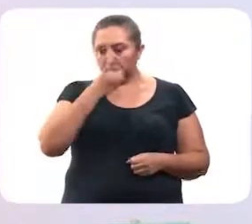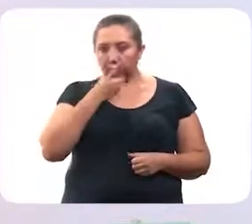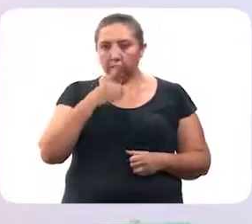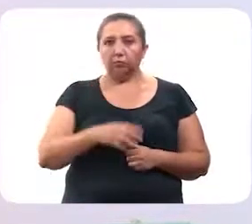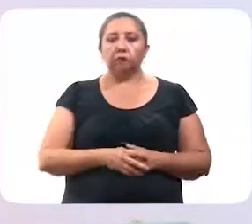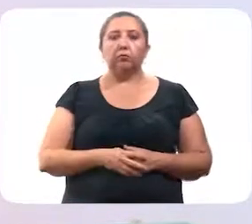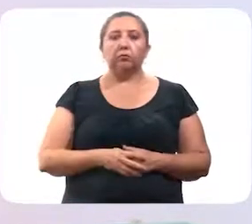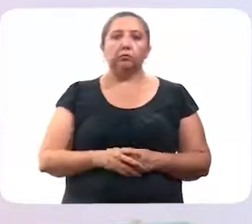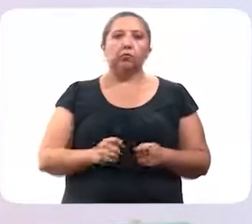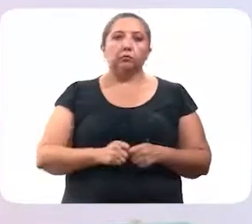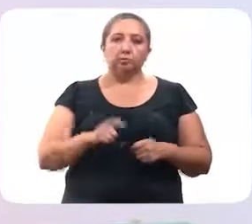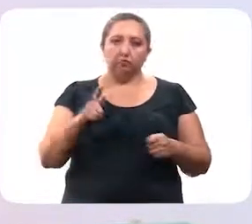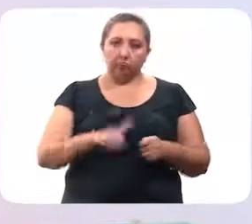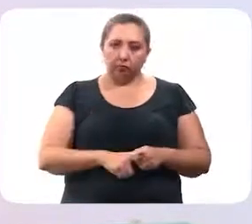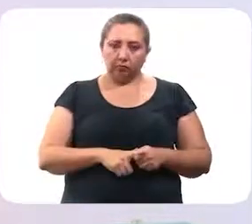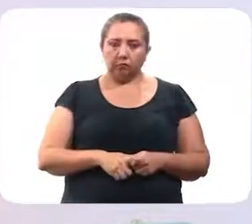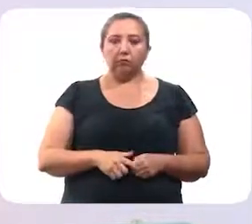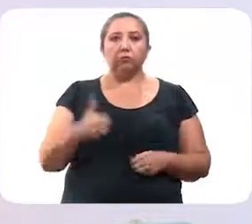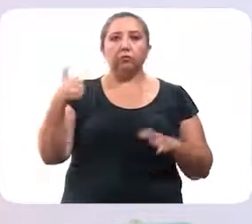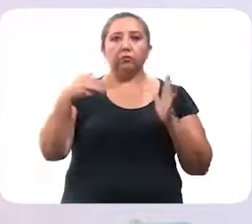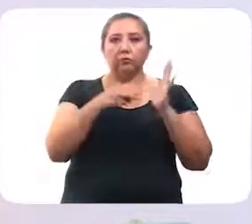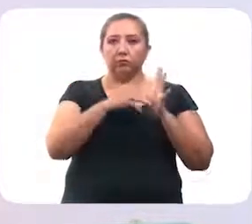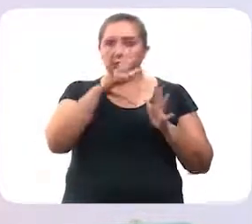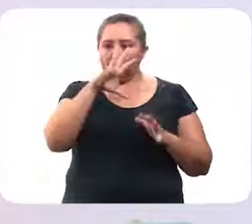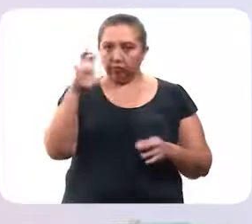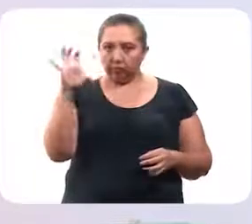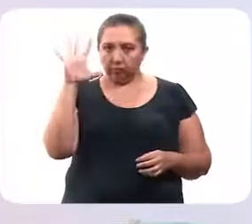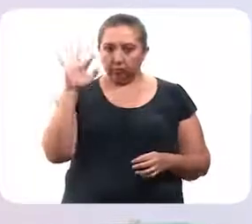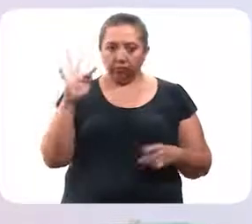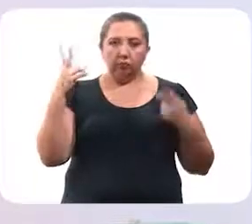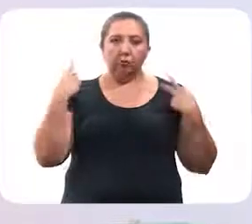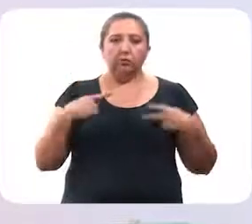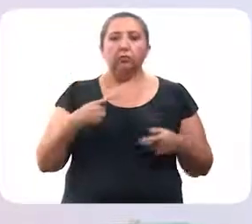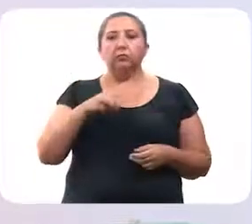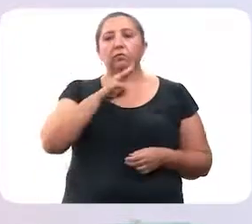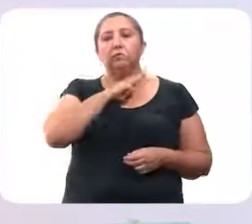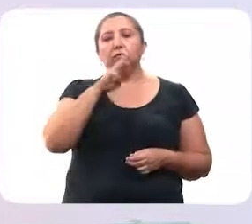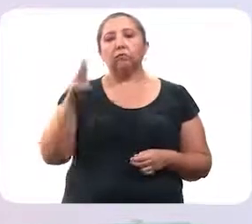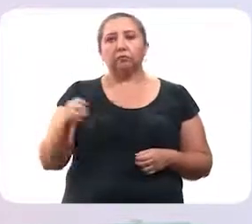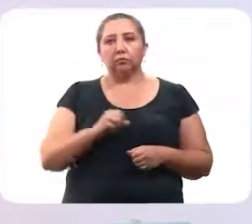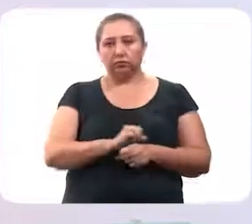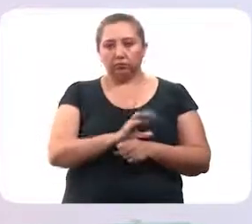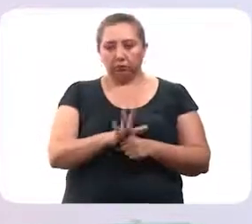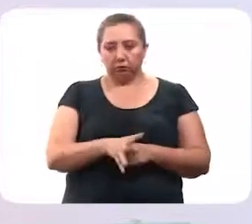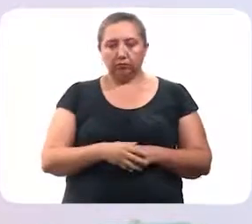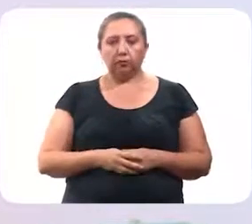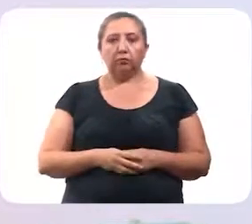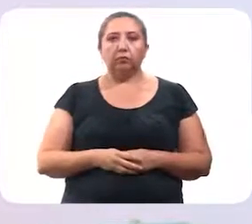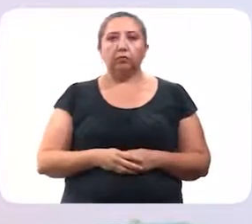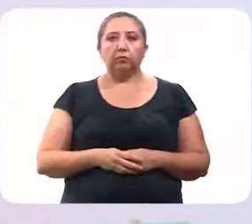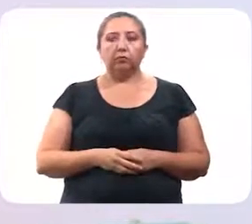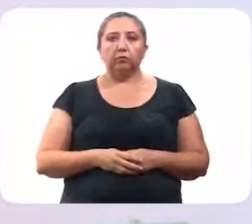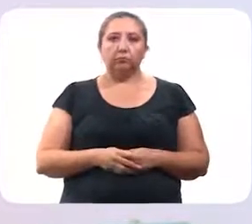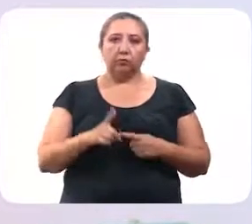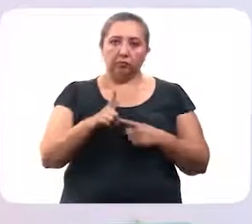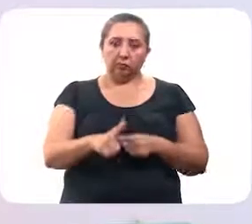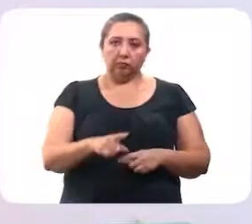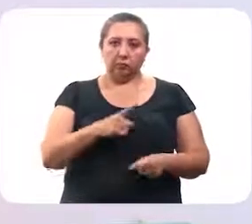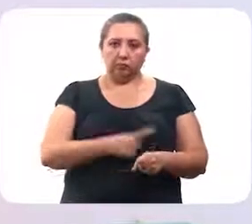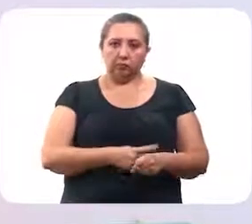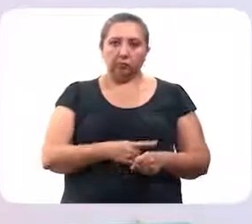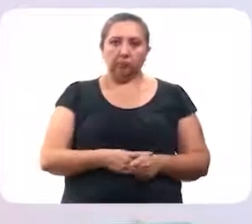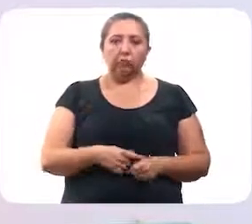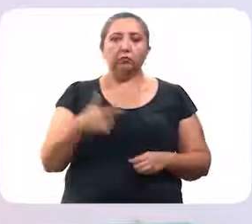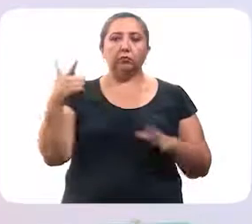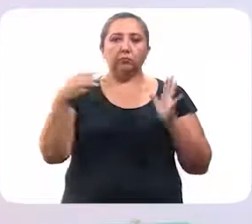diabetes. En total, son 6.540 las personas fallecidas a causa del coronavirus. De los casos